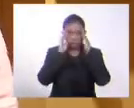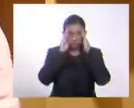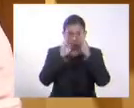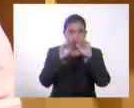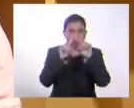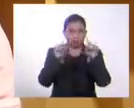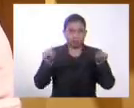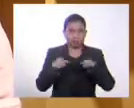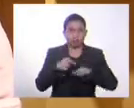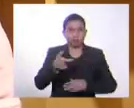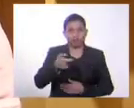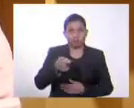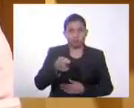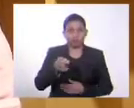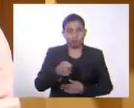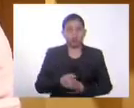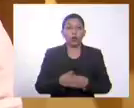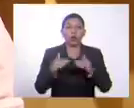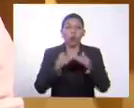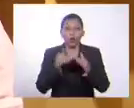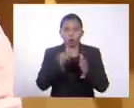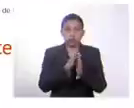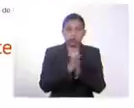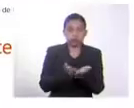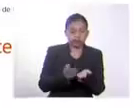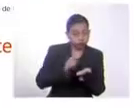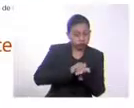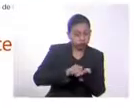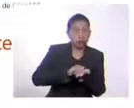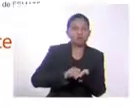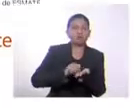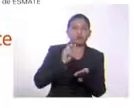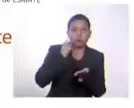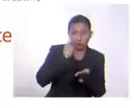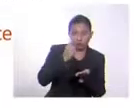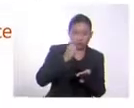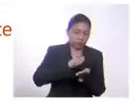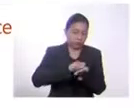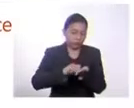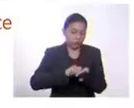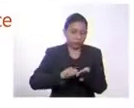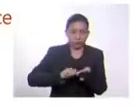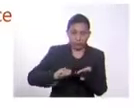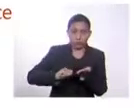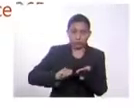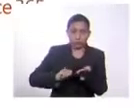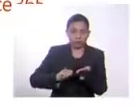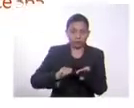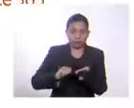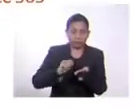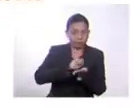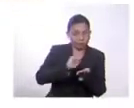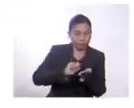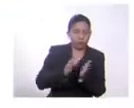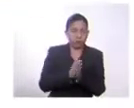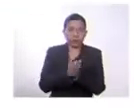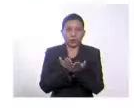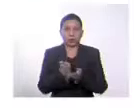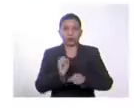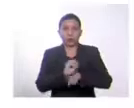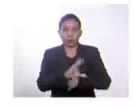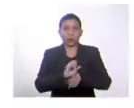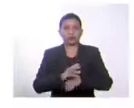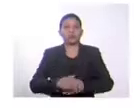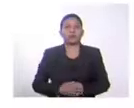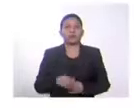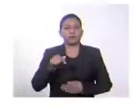temática que vamos a estar abordando este día. Recordarles que la guía para la temática la pueden bajar en el sitio oficial del